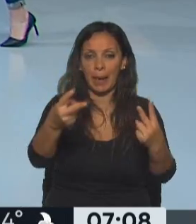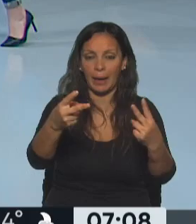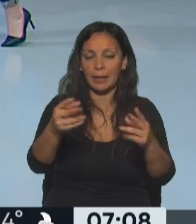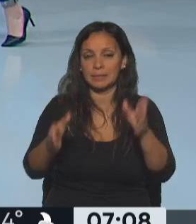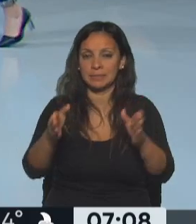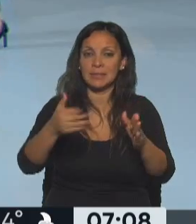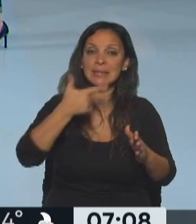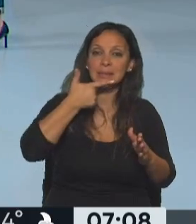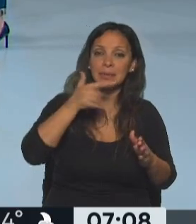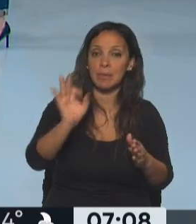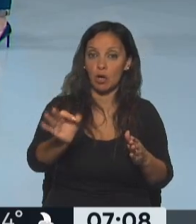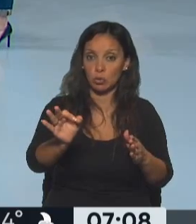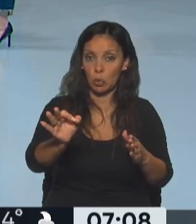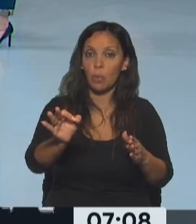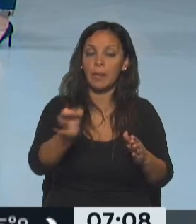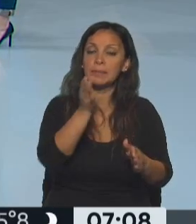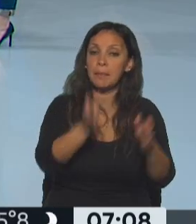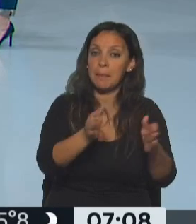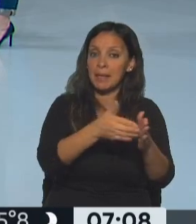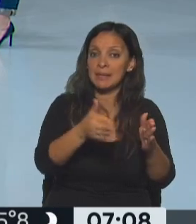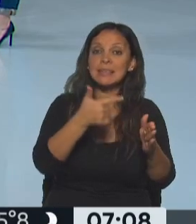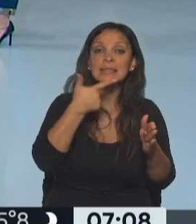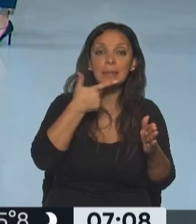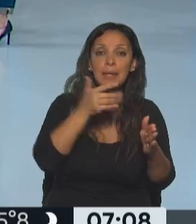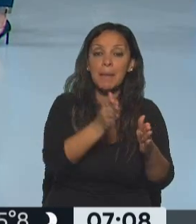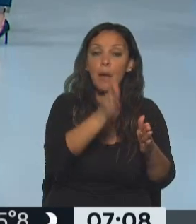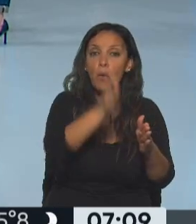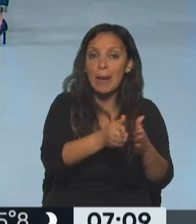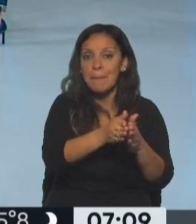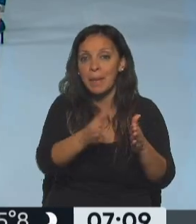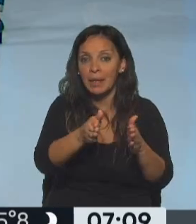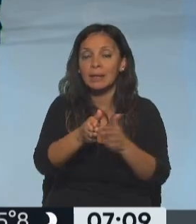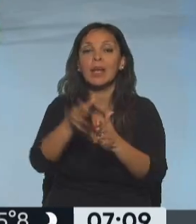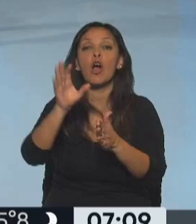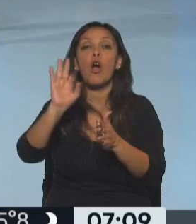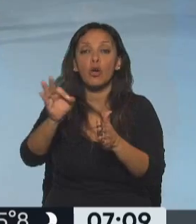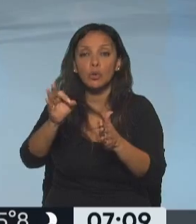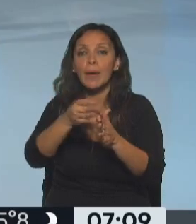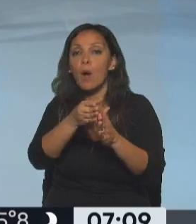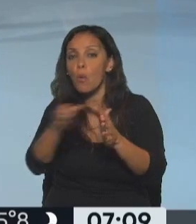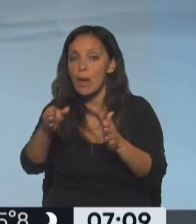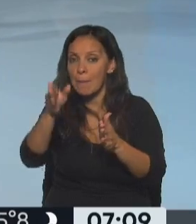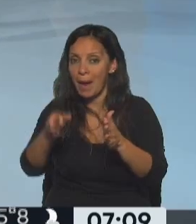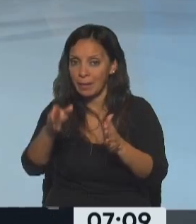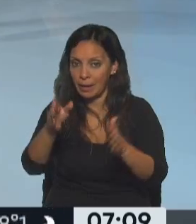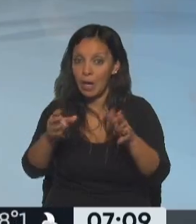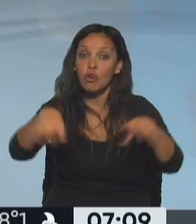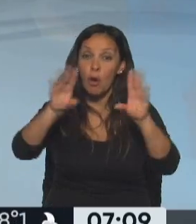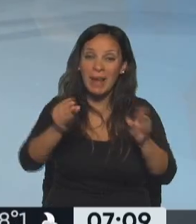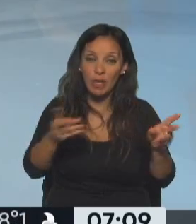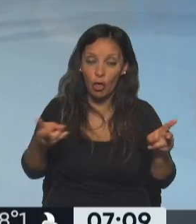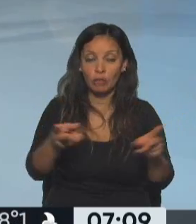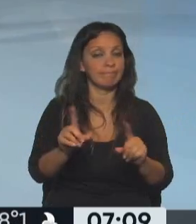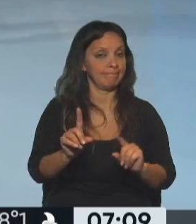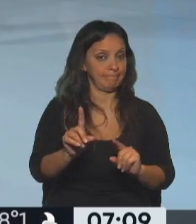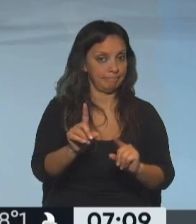octubre va a funcionar parte de septiembre y parte de octubre, no los 2 meses completos. La idea es que se